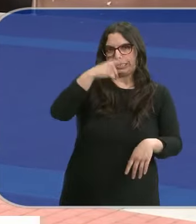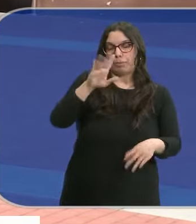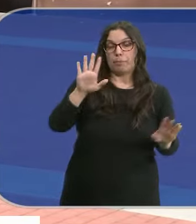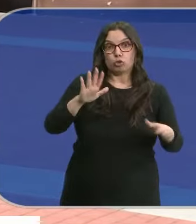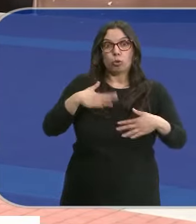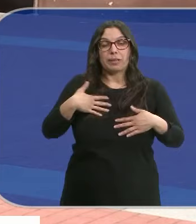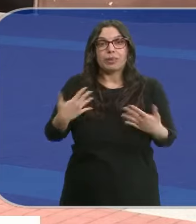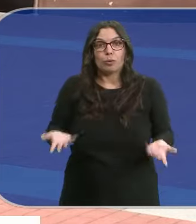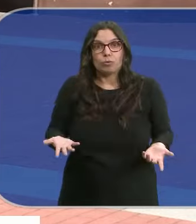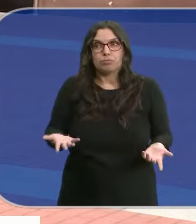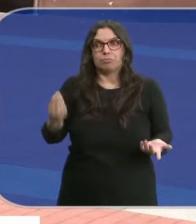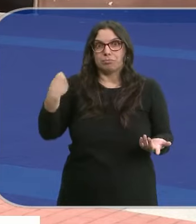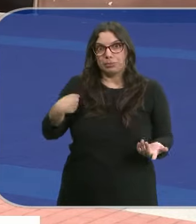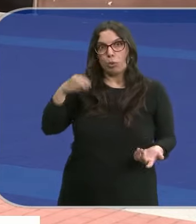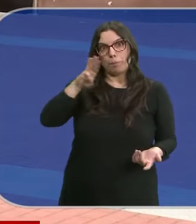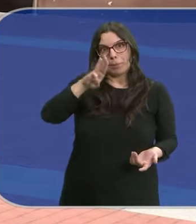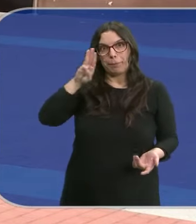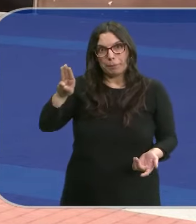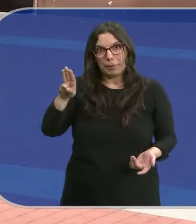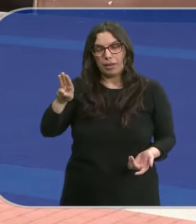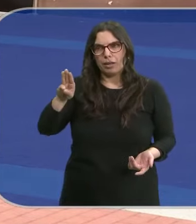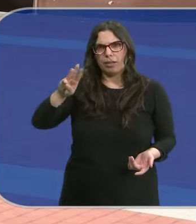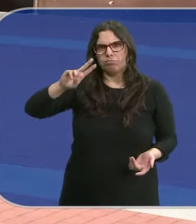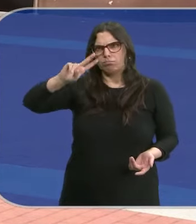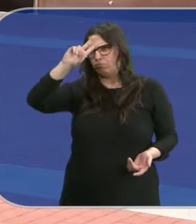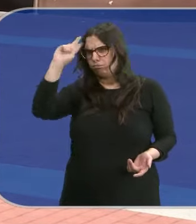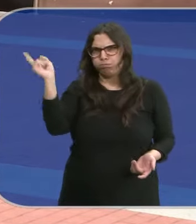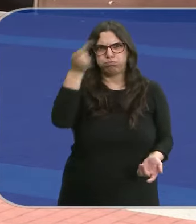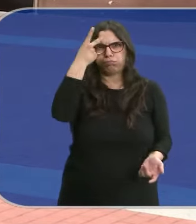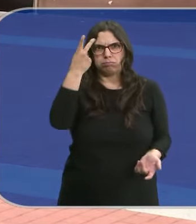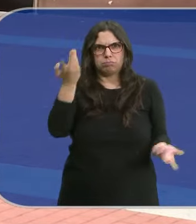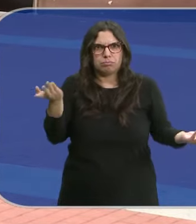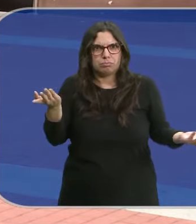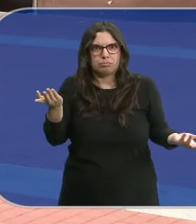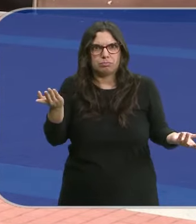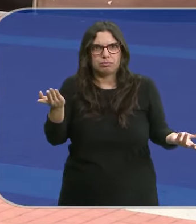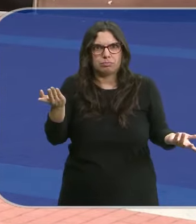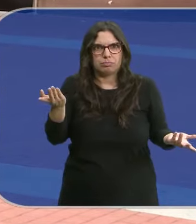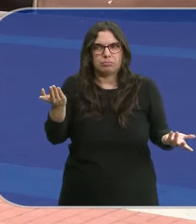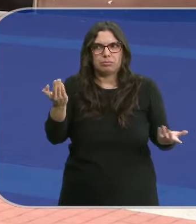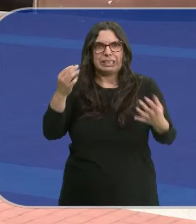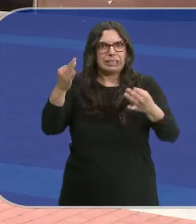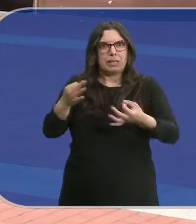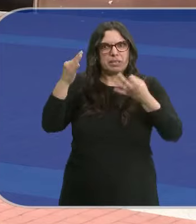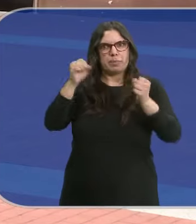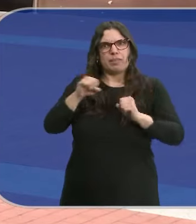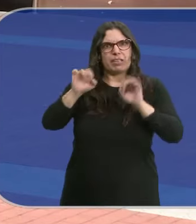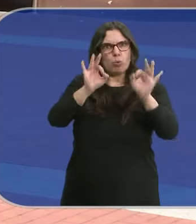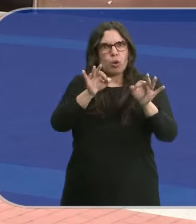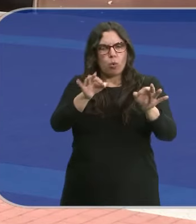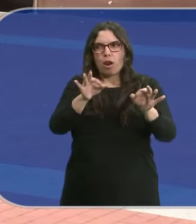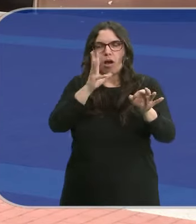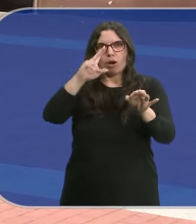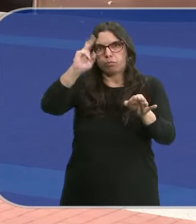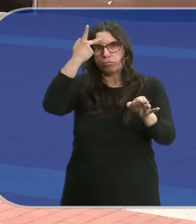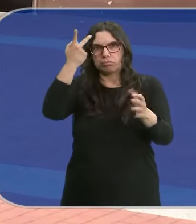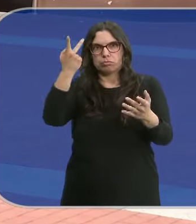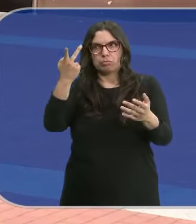lo sorprendente es que el Partido Popular de un giro copernicano en lo que siempre ha defendido los